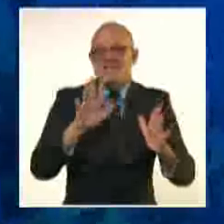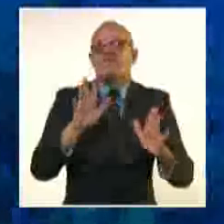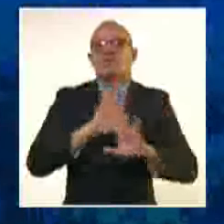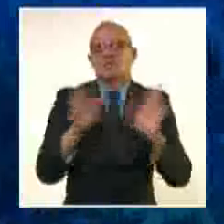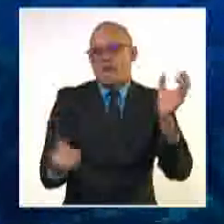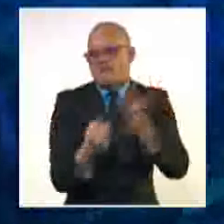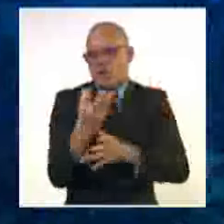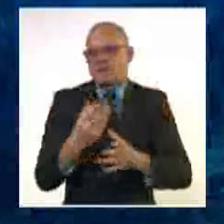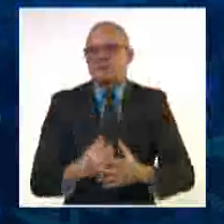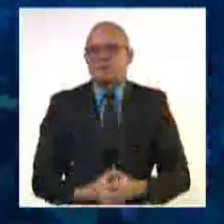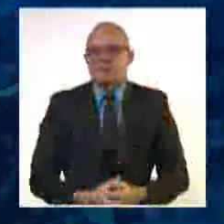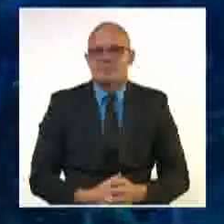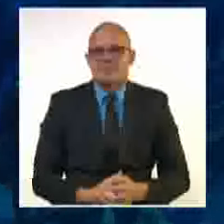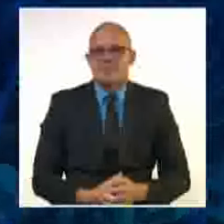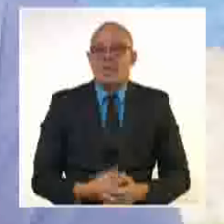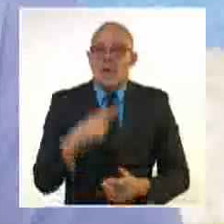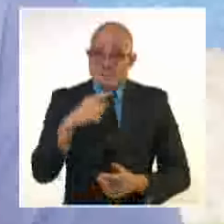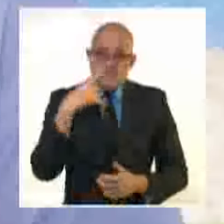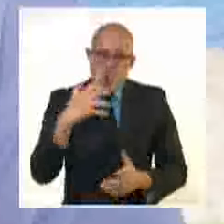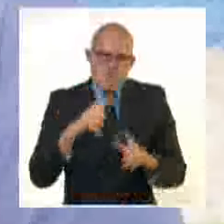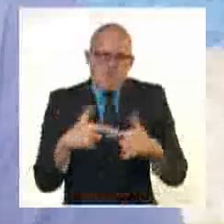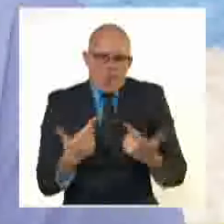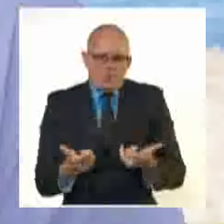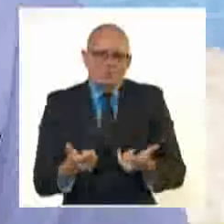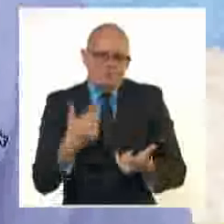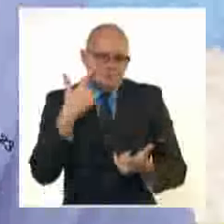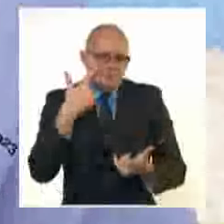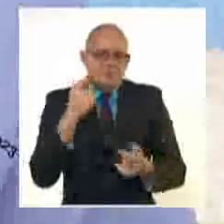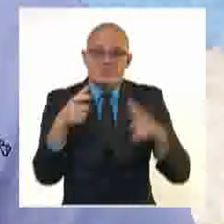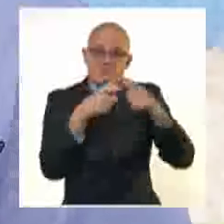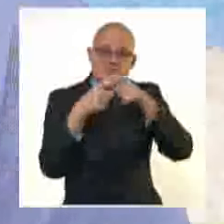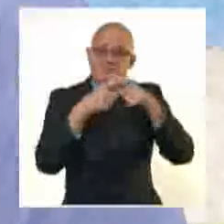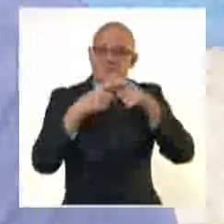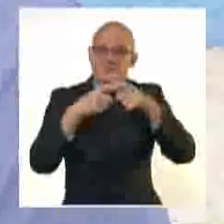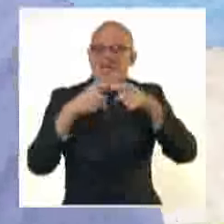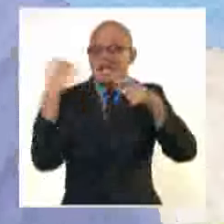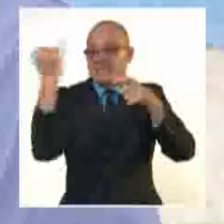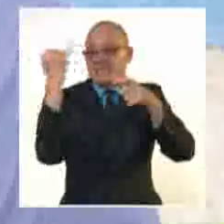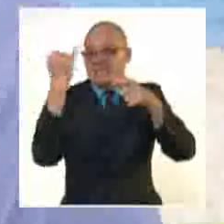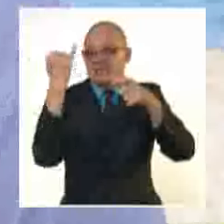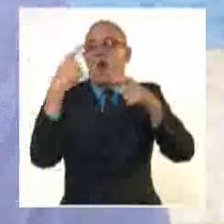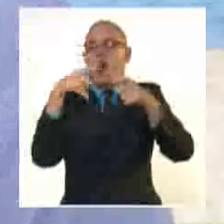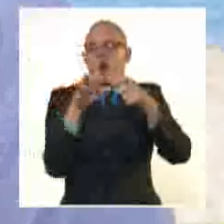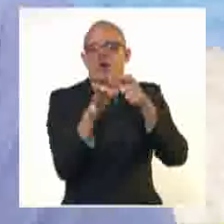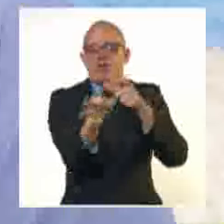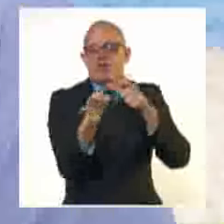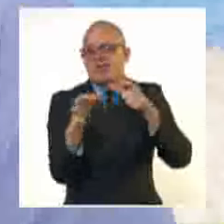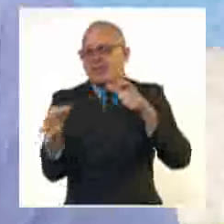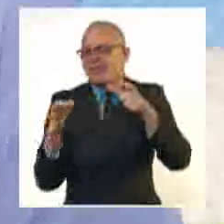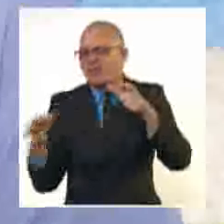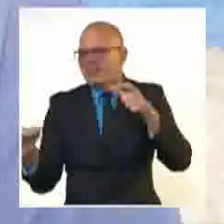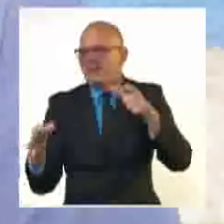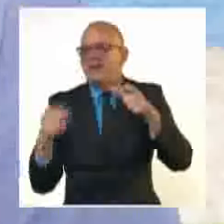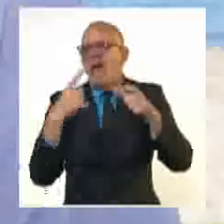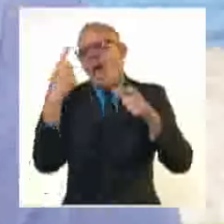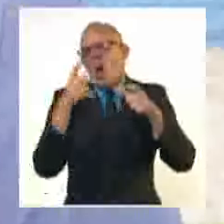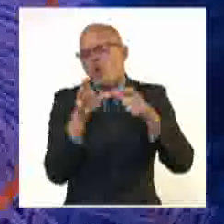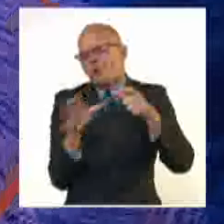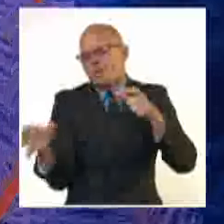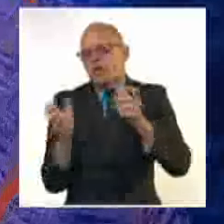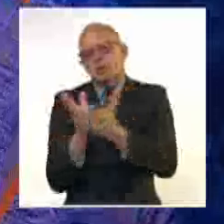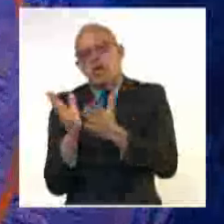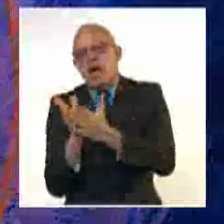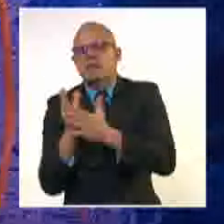La relevancia de esto es que los capítulos están organizados por regiones del mundo o existe un capítulo para estudiantes. Sin